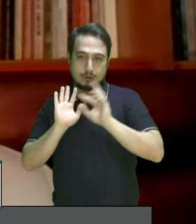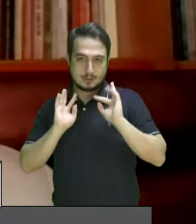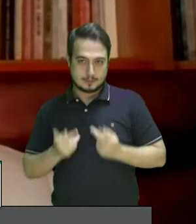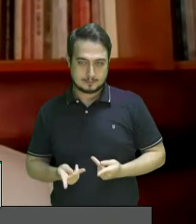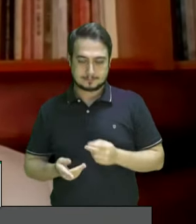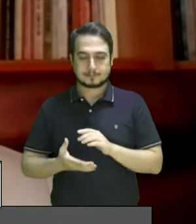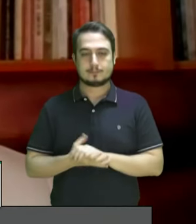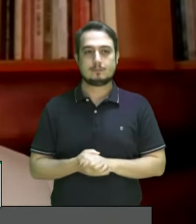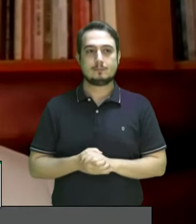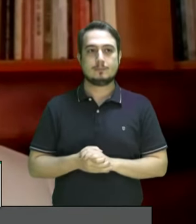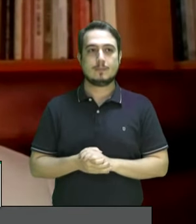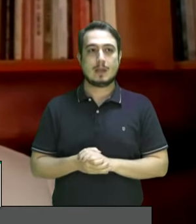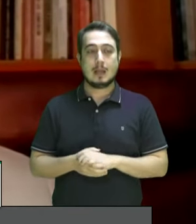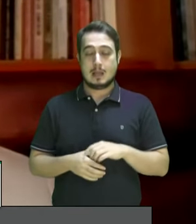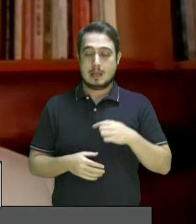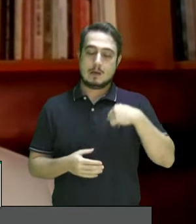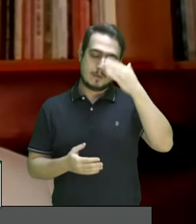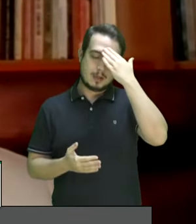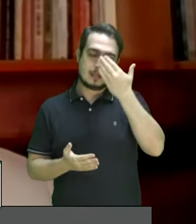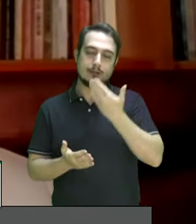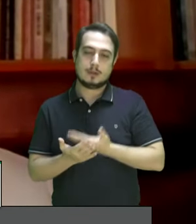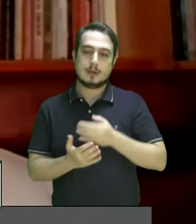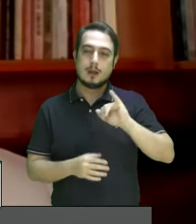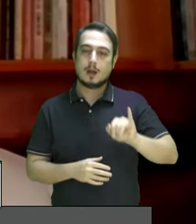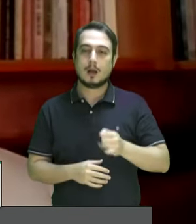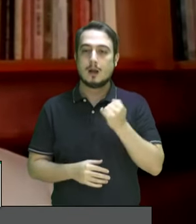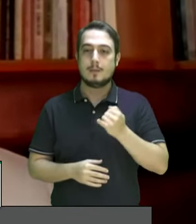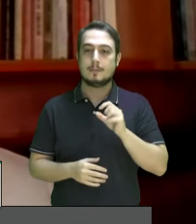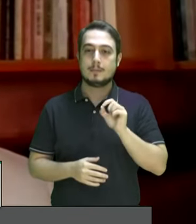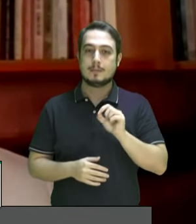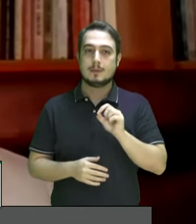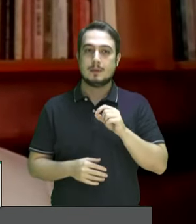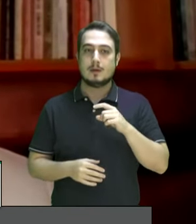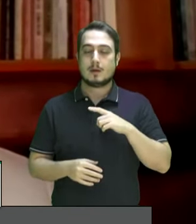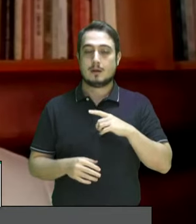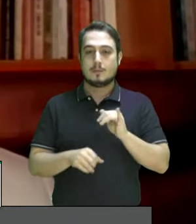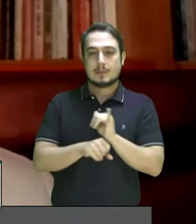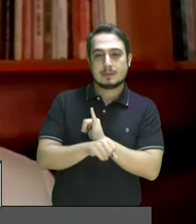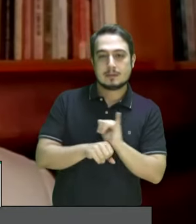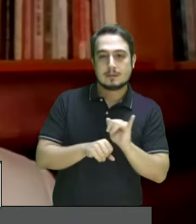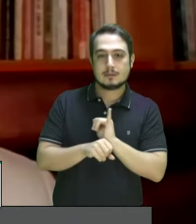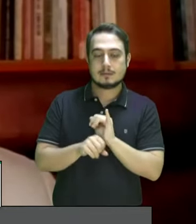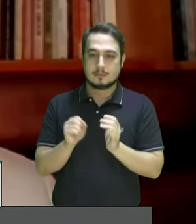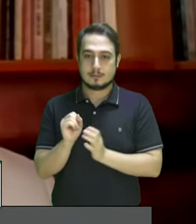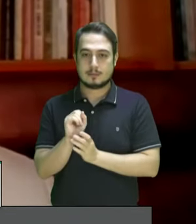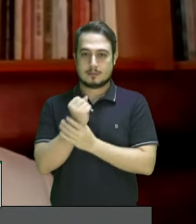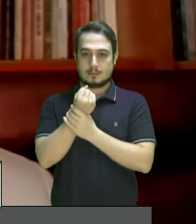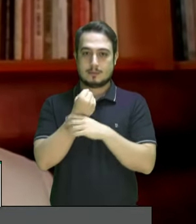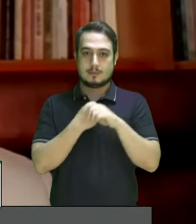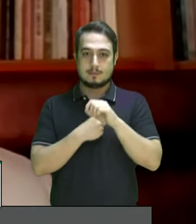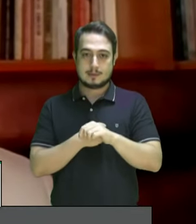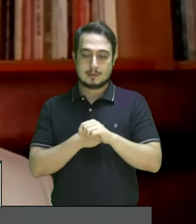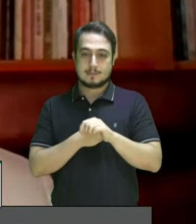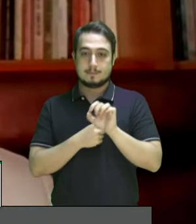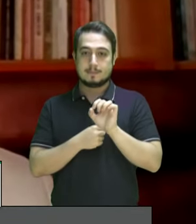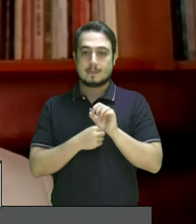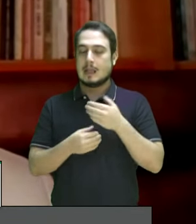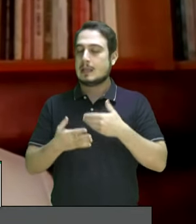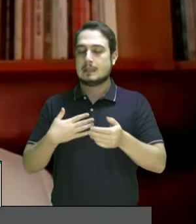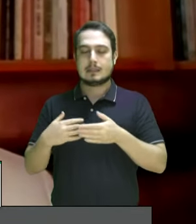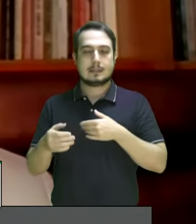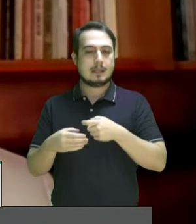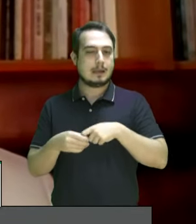Creo que é oportuno que se pregunten se cuentan con mecanismos para garantizar que os órganos independientes de